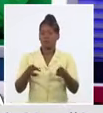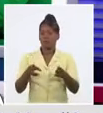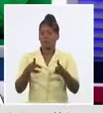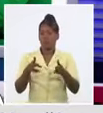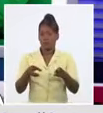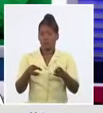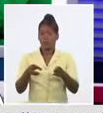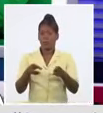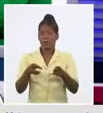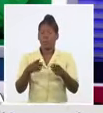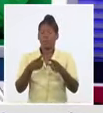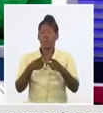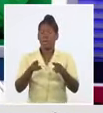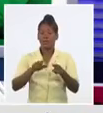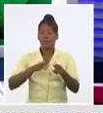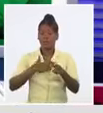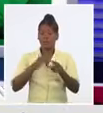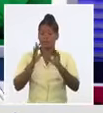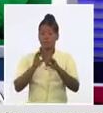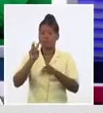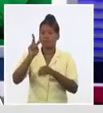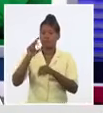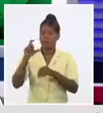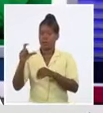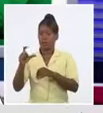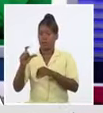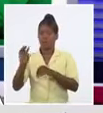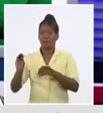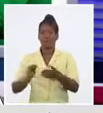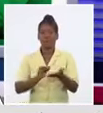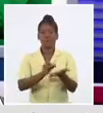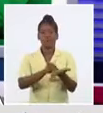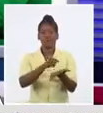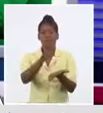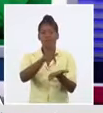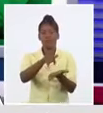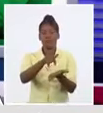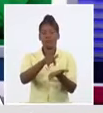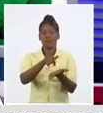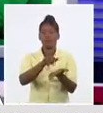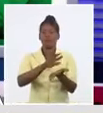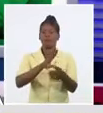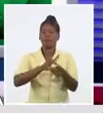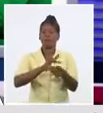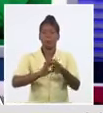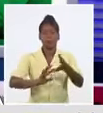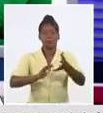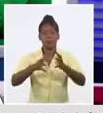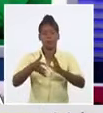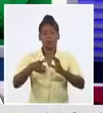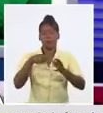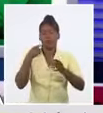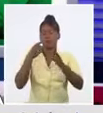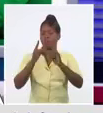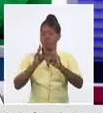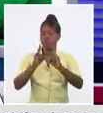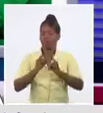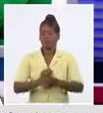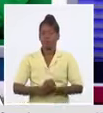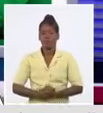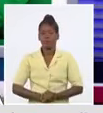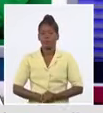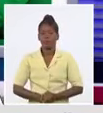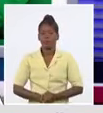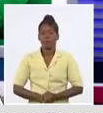la provincia de Villa Clara, que ya lo informamos cuando mencionamos los fallecidos de Villa Clara.